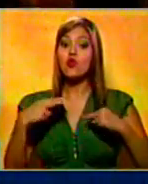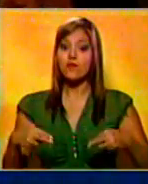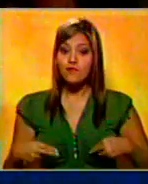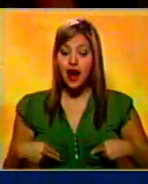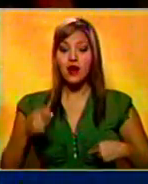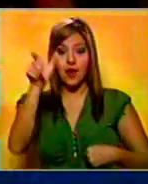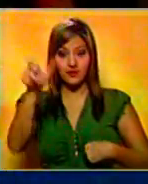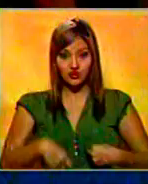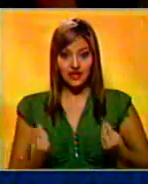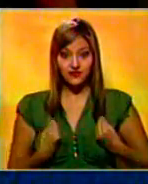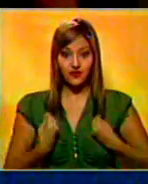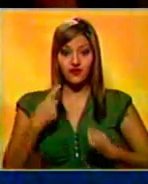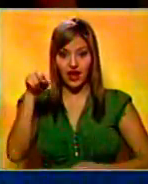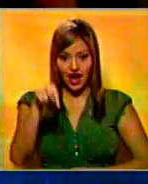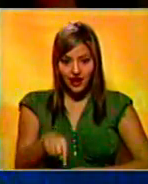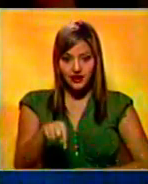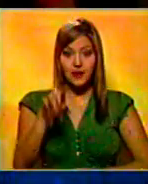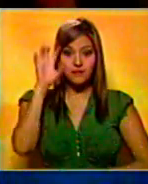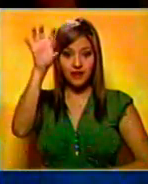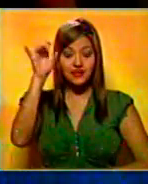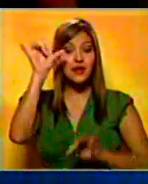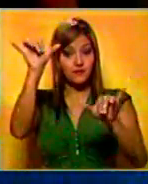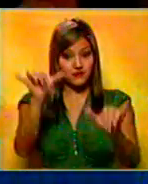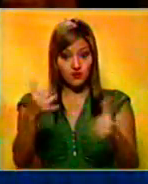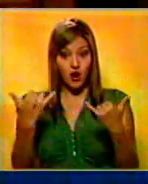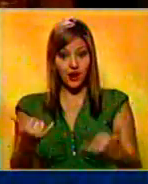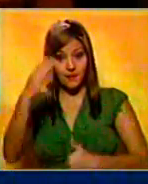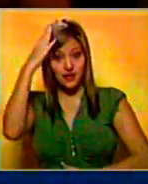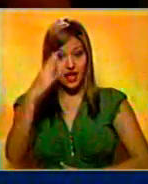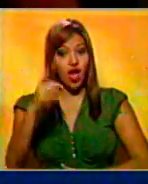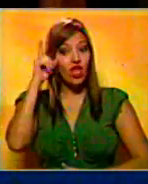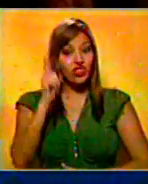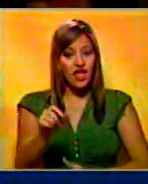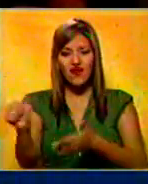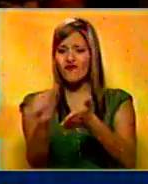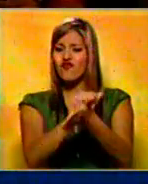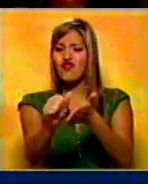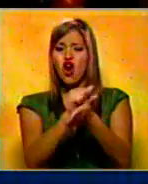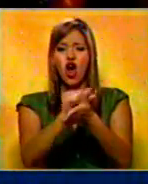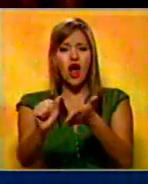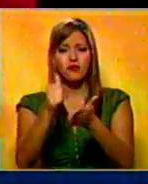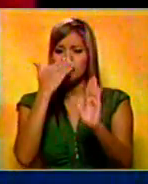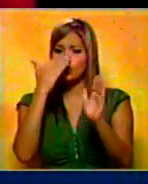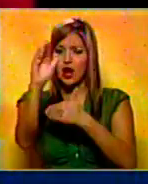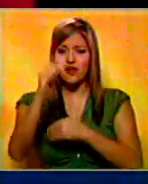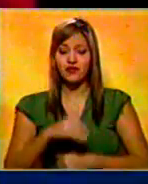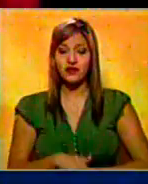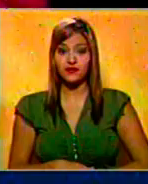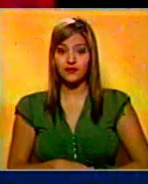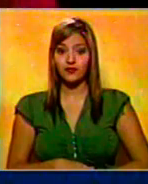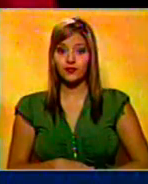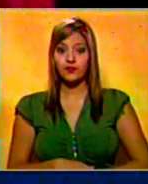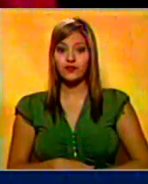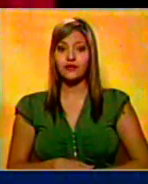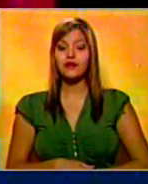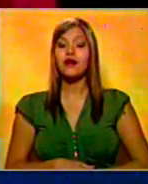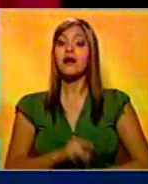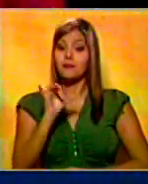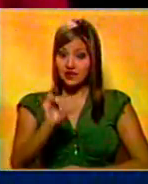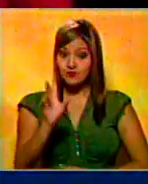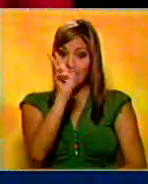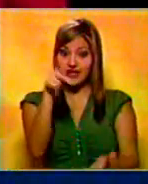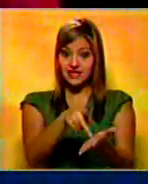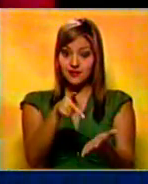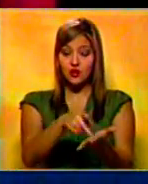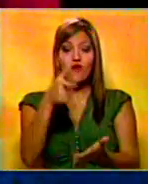los pobladores de este país, esa Fuerza Armada tiene que ser borrada para siempre. La actividad contó con la